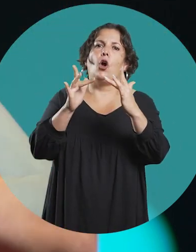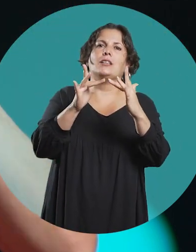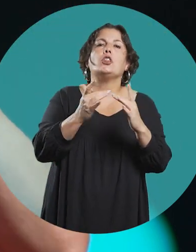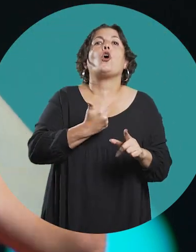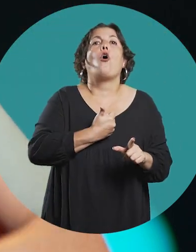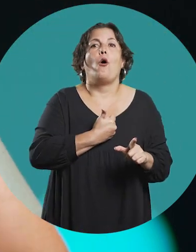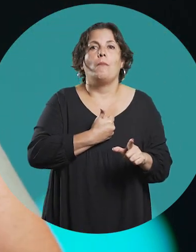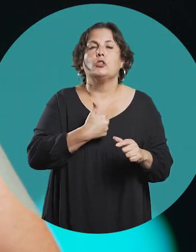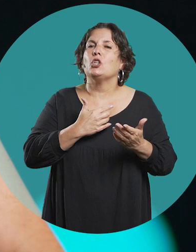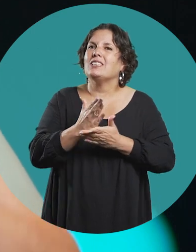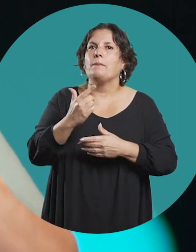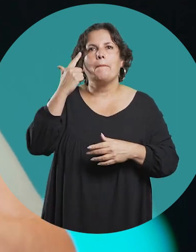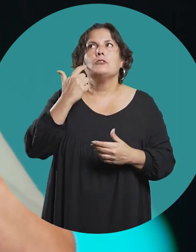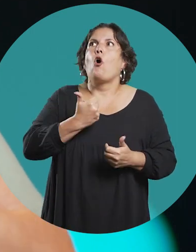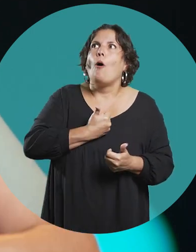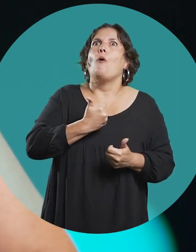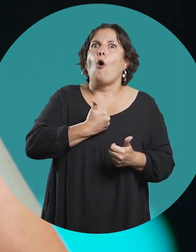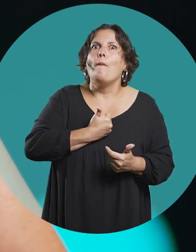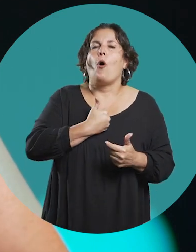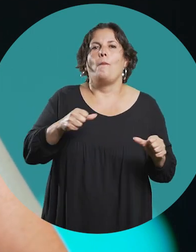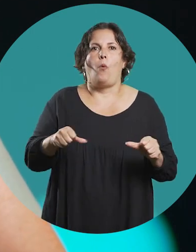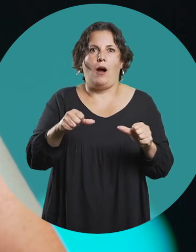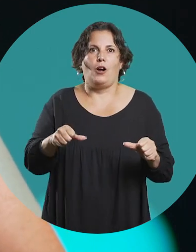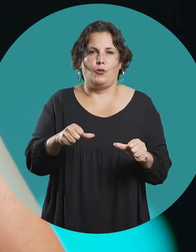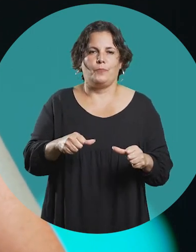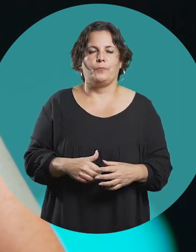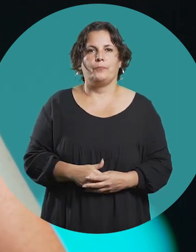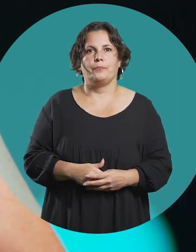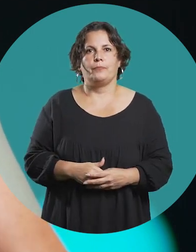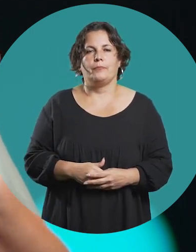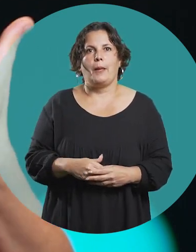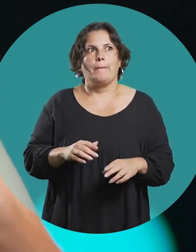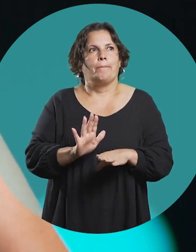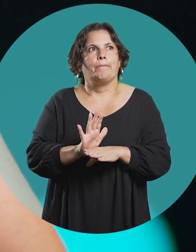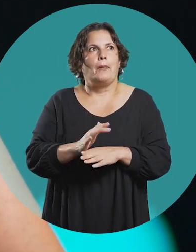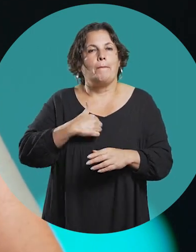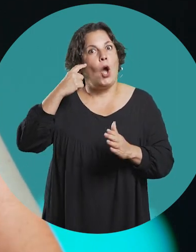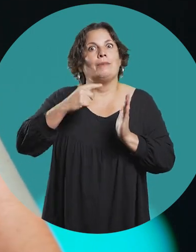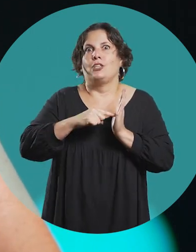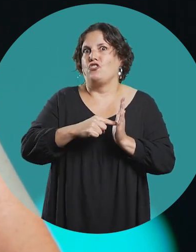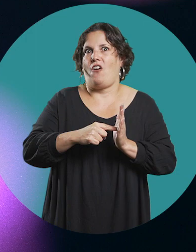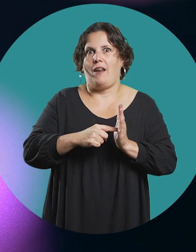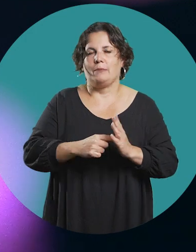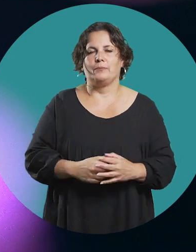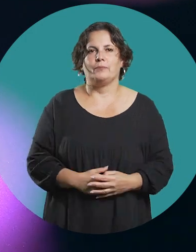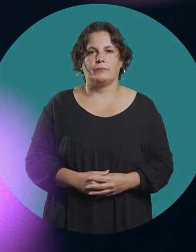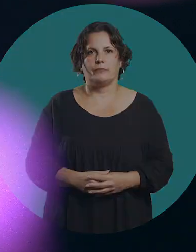el cómo, ¿no? Yo siempre pienso como el cómo lo hago. Me obsesiona.